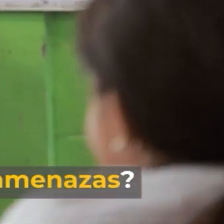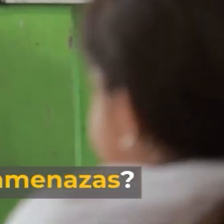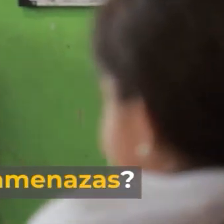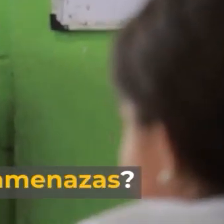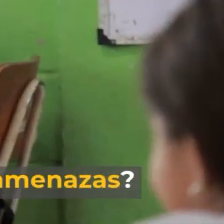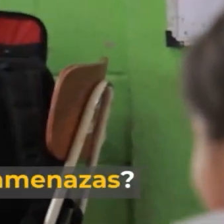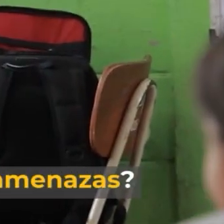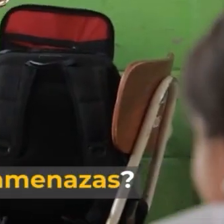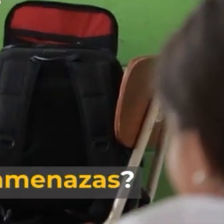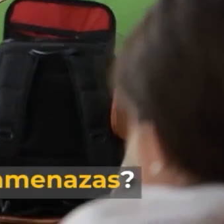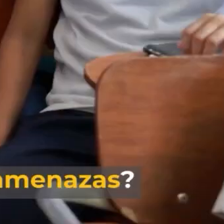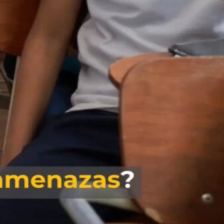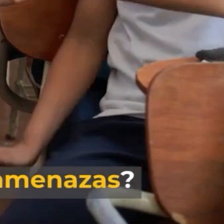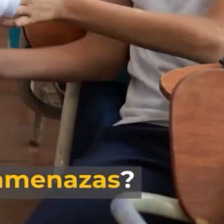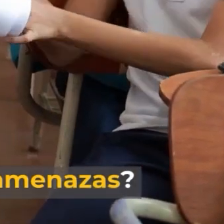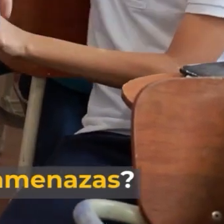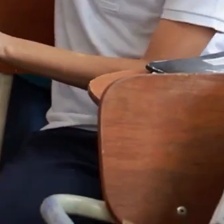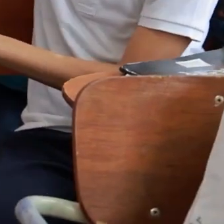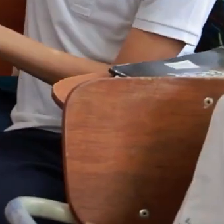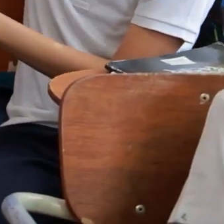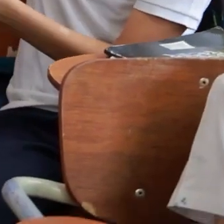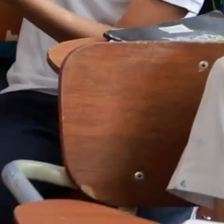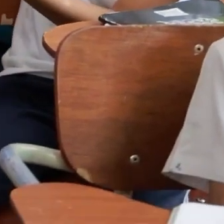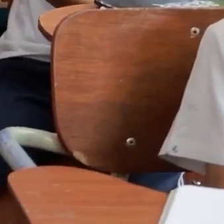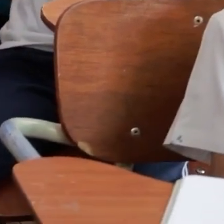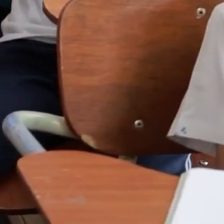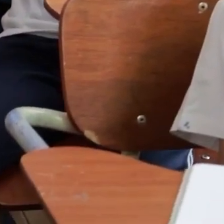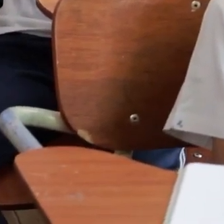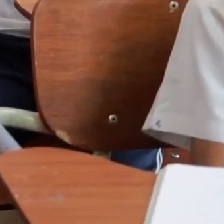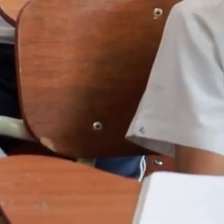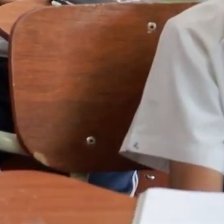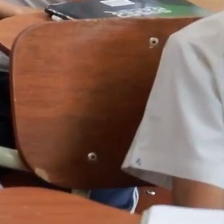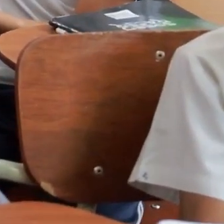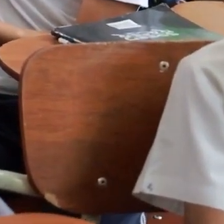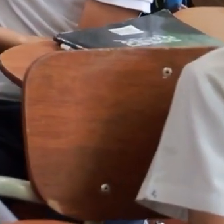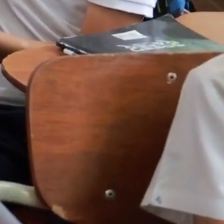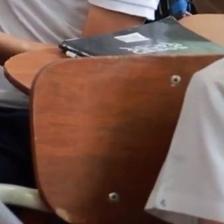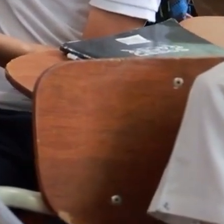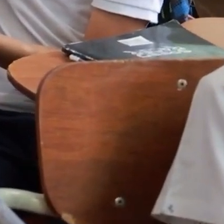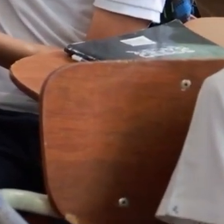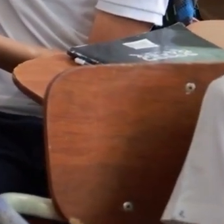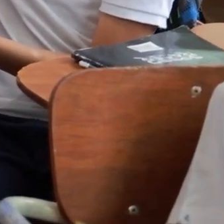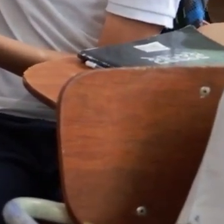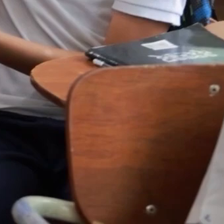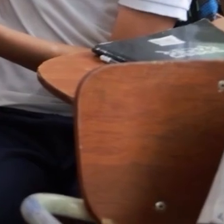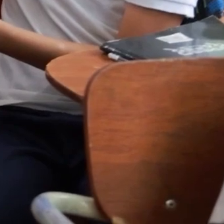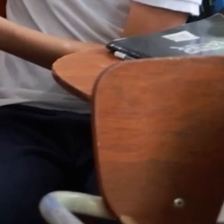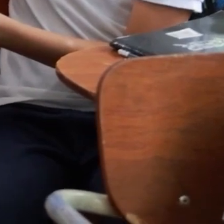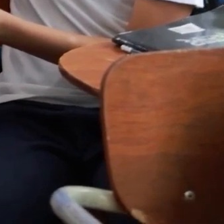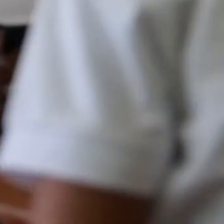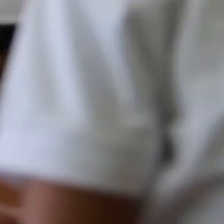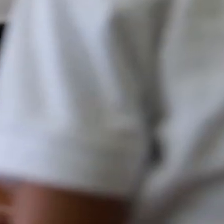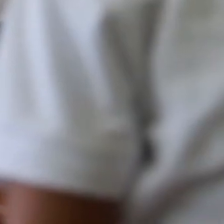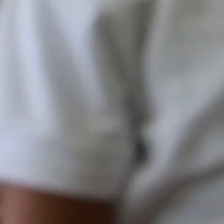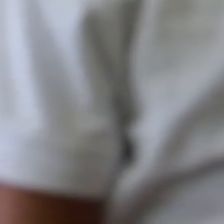hiciste tu plan de respuesta familiar multiamenaza? Pues mi papá nos ayudó con el croquis de la casa y mi tía con la ruta de evacuación